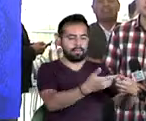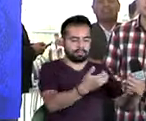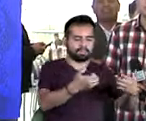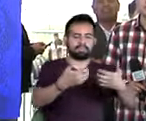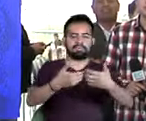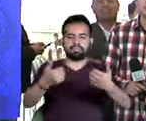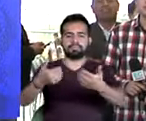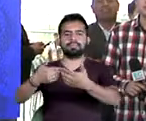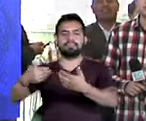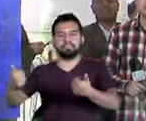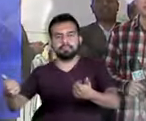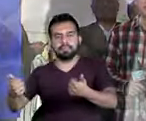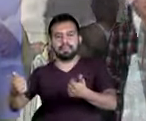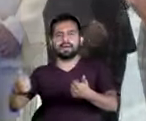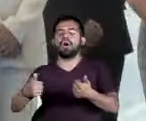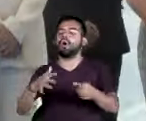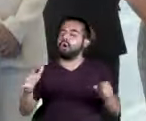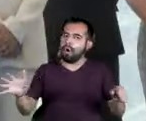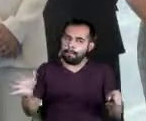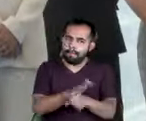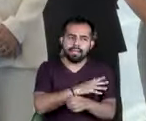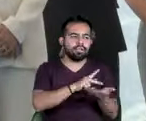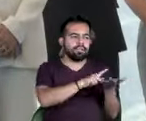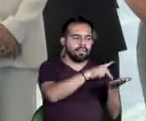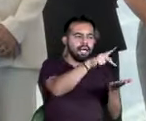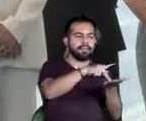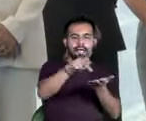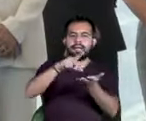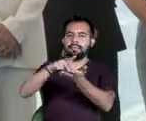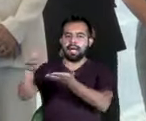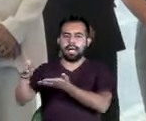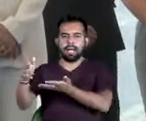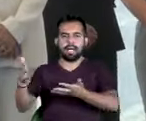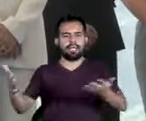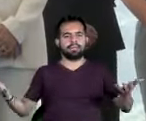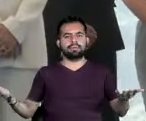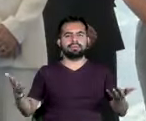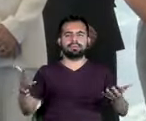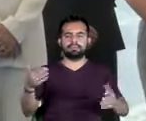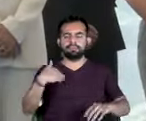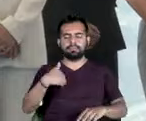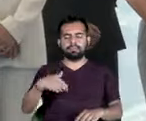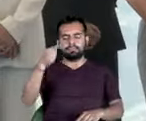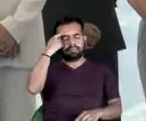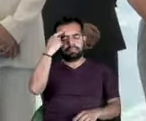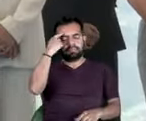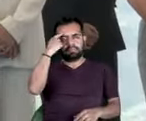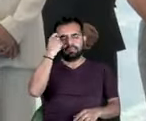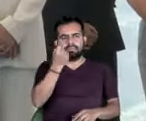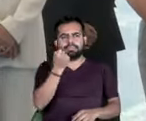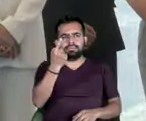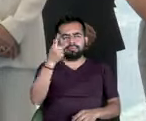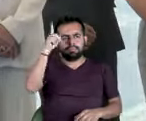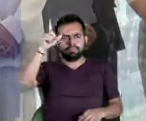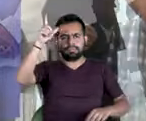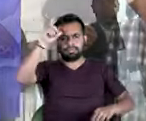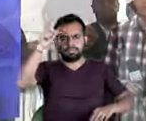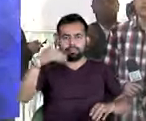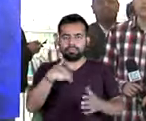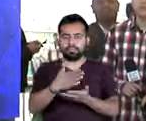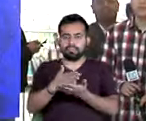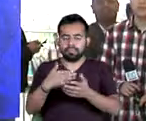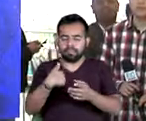la totalidad de la factura mensualmente al operador? Mire, yo le ponía este ejemplo. Perdóneme que entre en esta materia y perdón que me detenga, pero